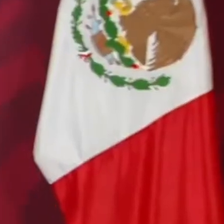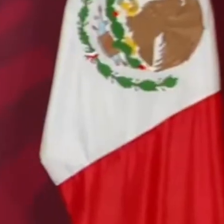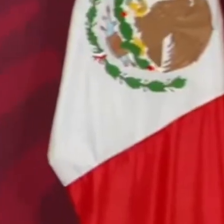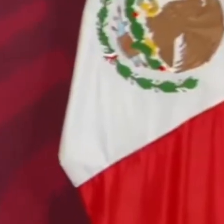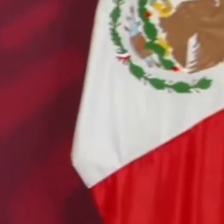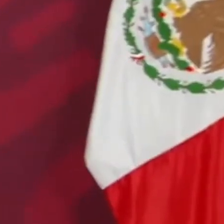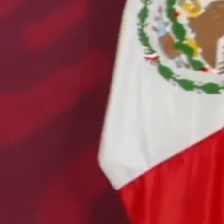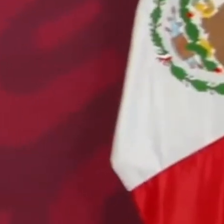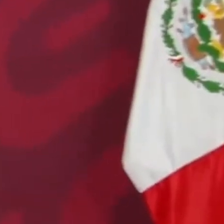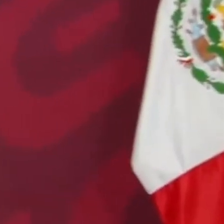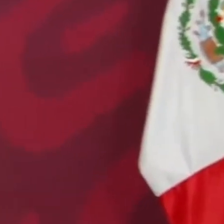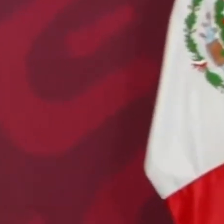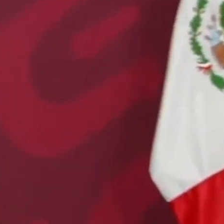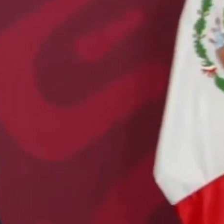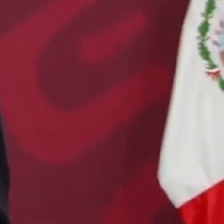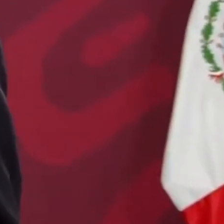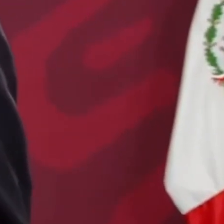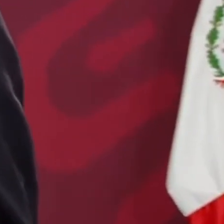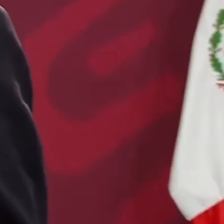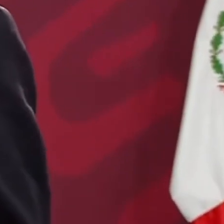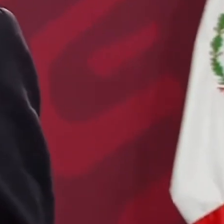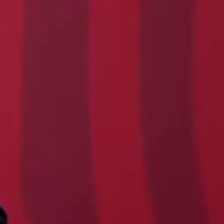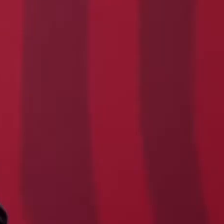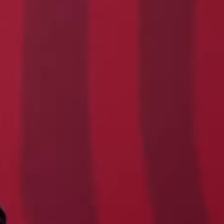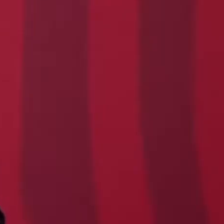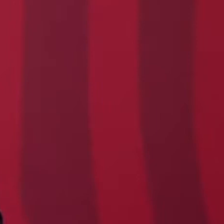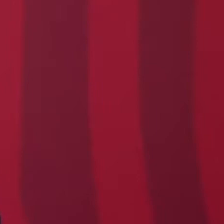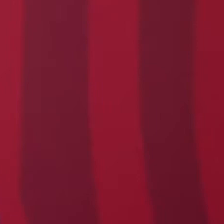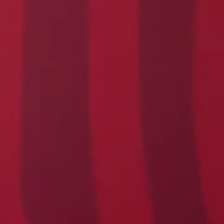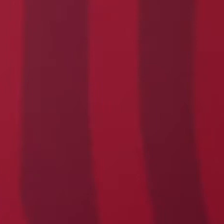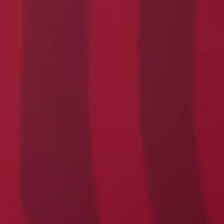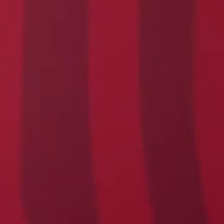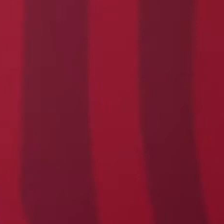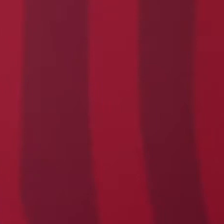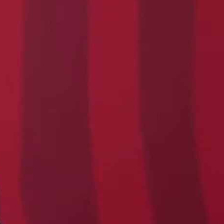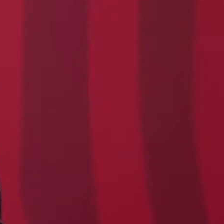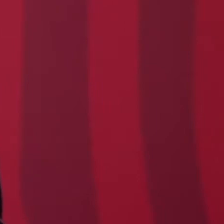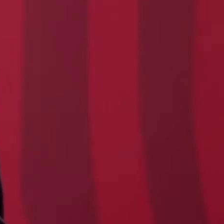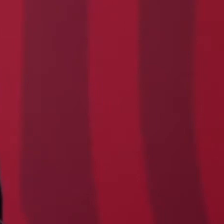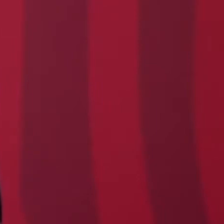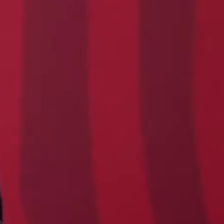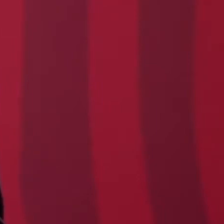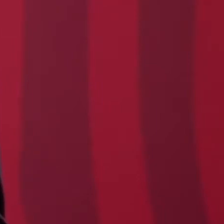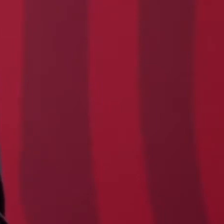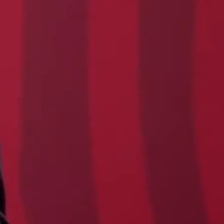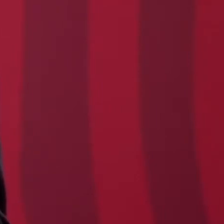recursos mineros, metales preciosos, y así